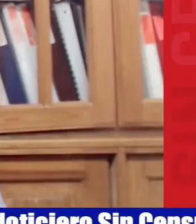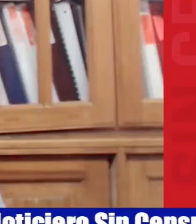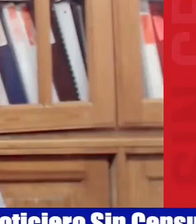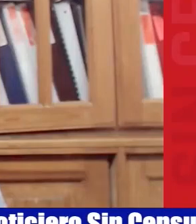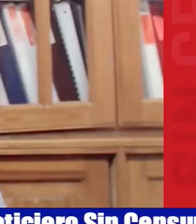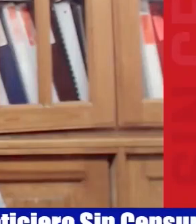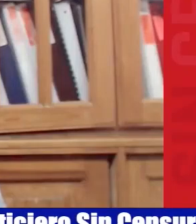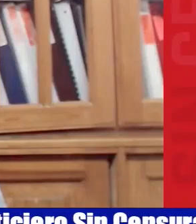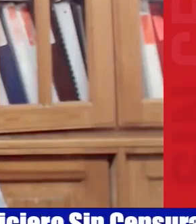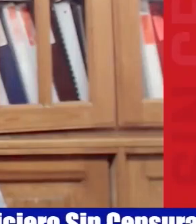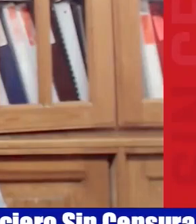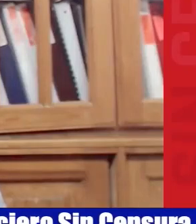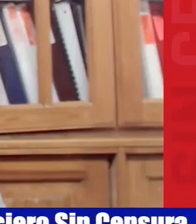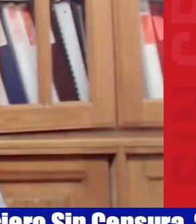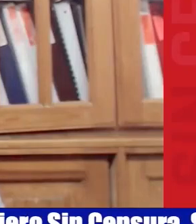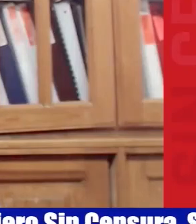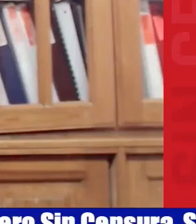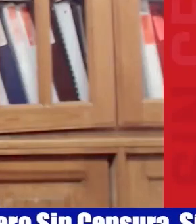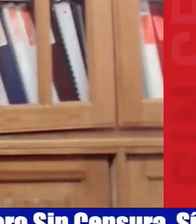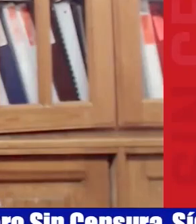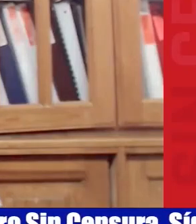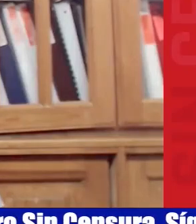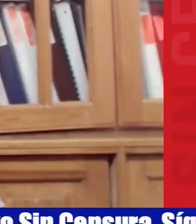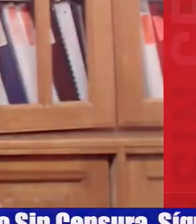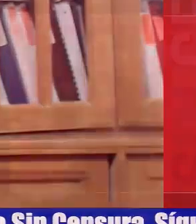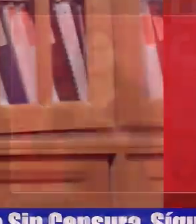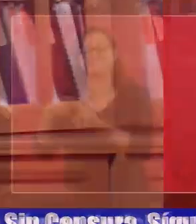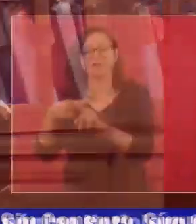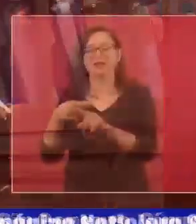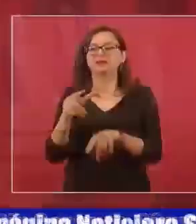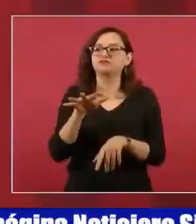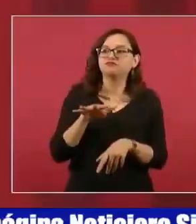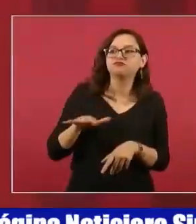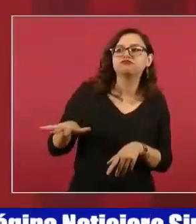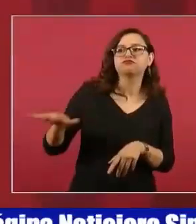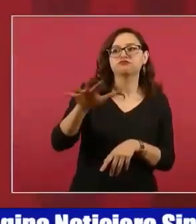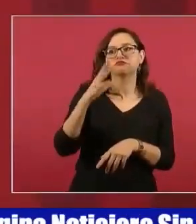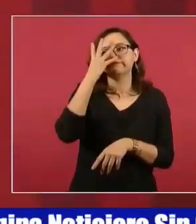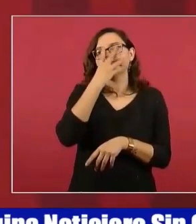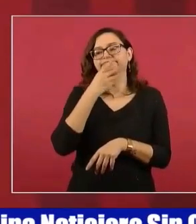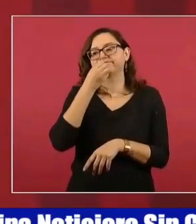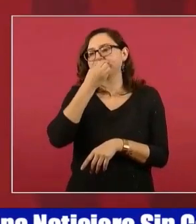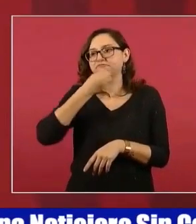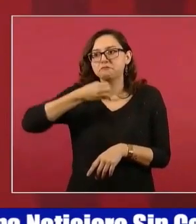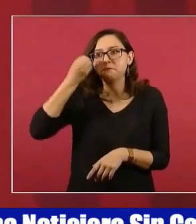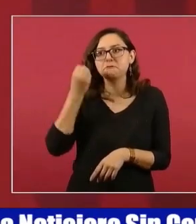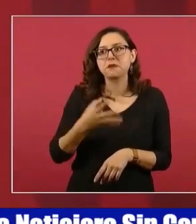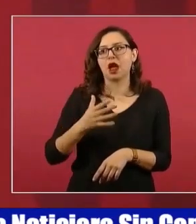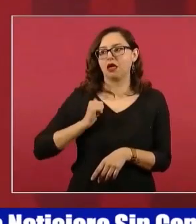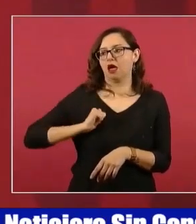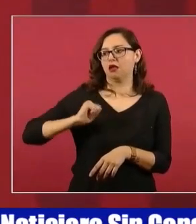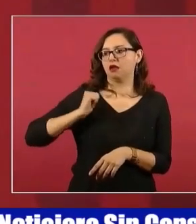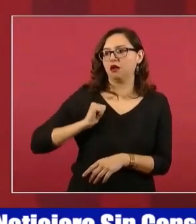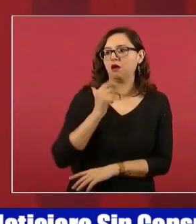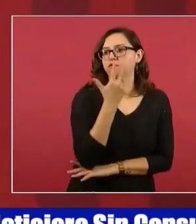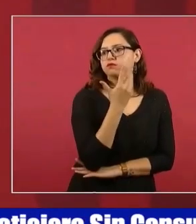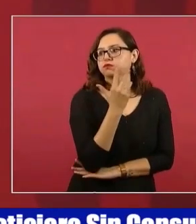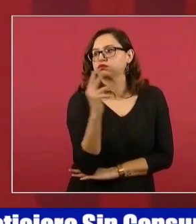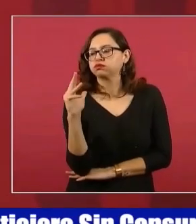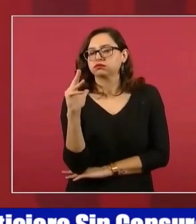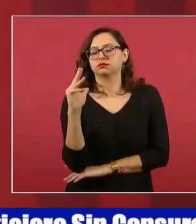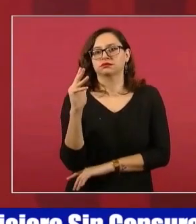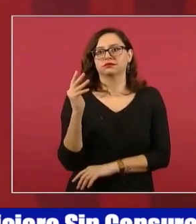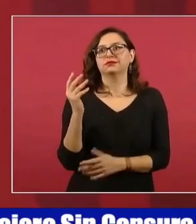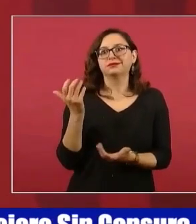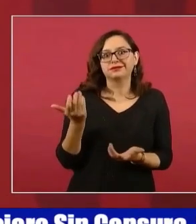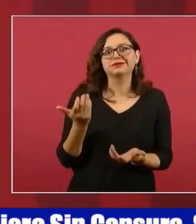en 2018 sobre la percepción de la gente de qué tan rápido iban a avanzar los cambios con un